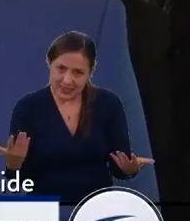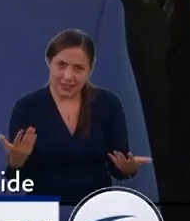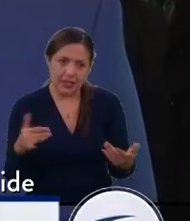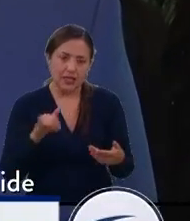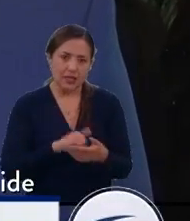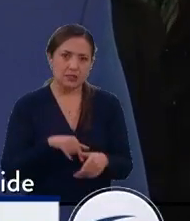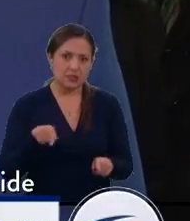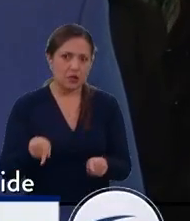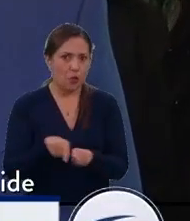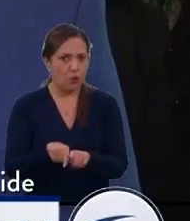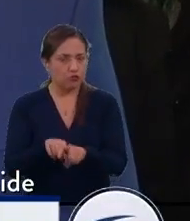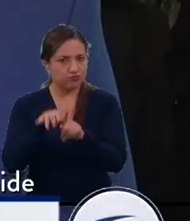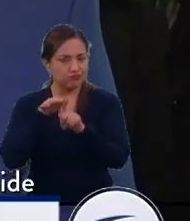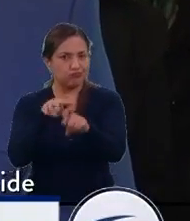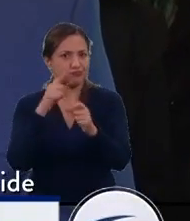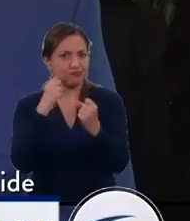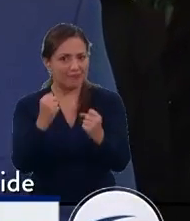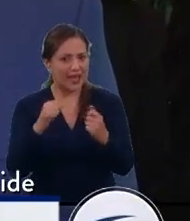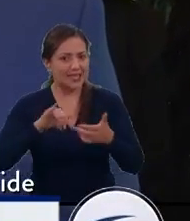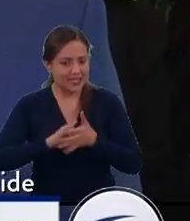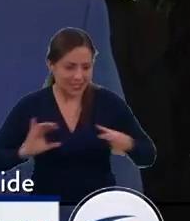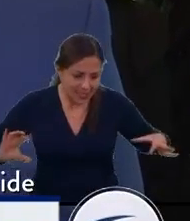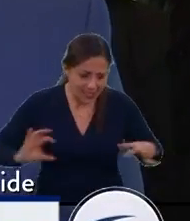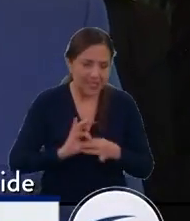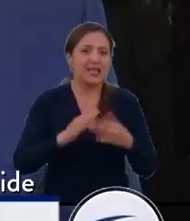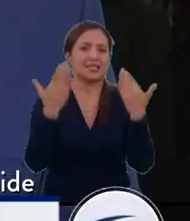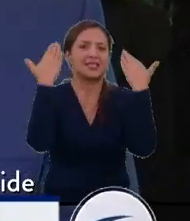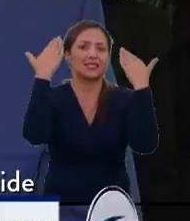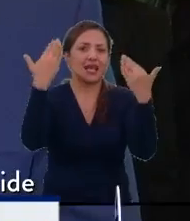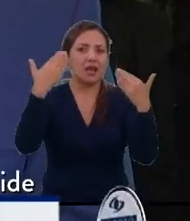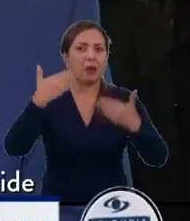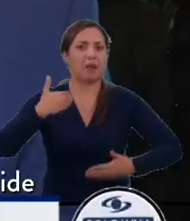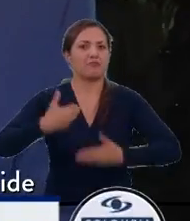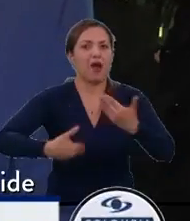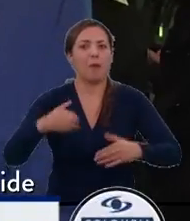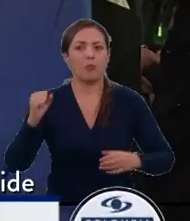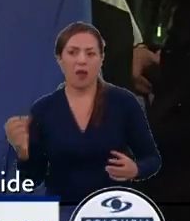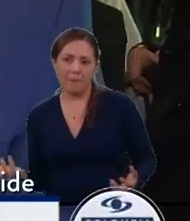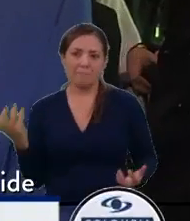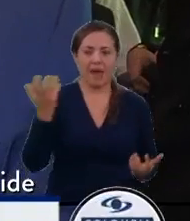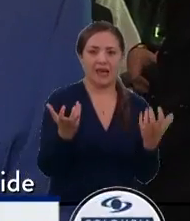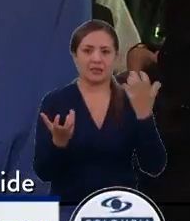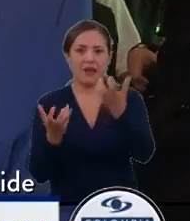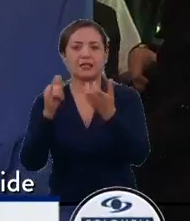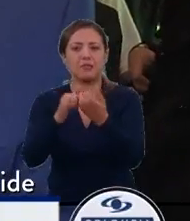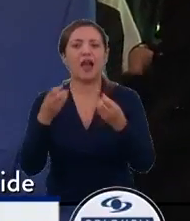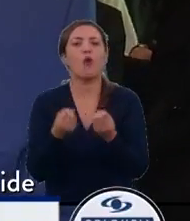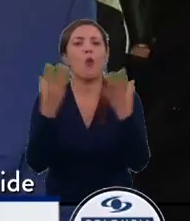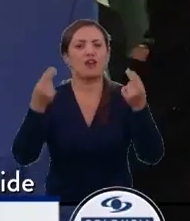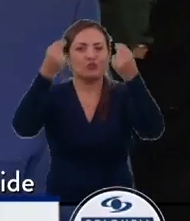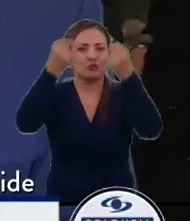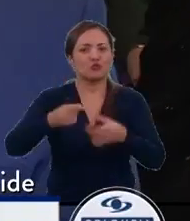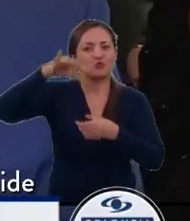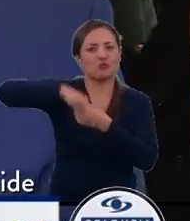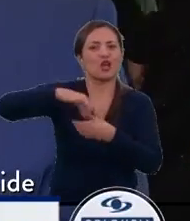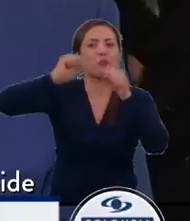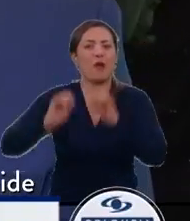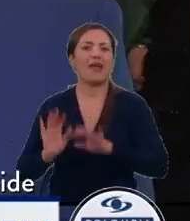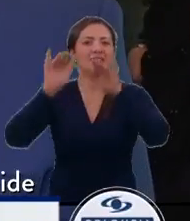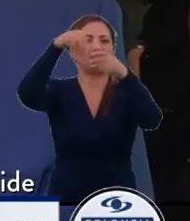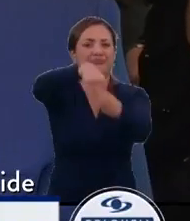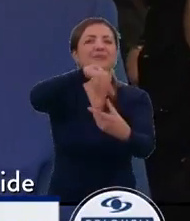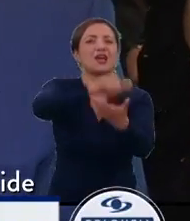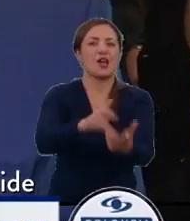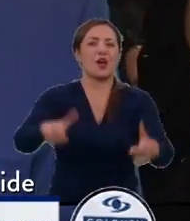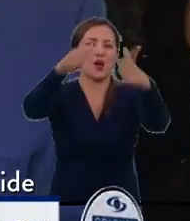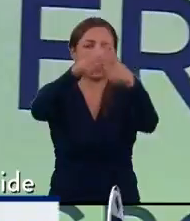efectivo, un efecto productivo para los partidos, toda vez que permite sacar inicialmente el umbral y con ello seguir y